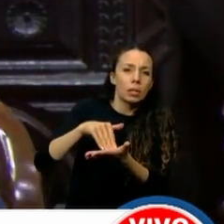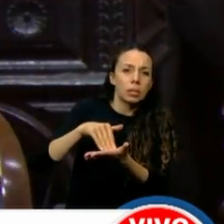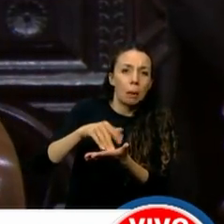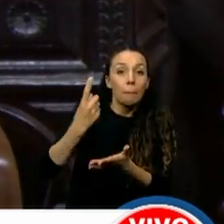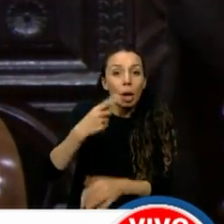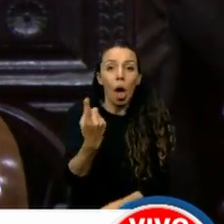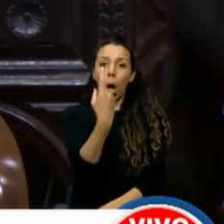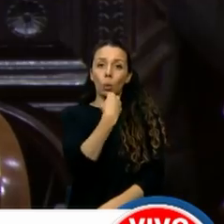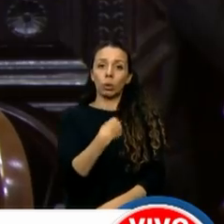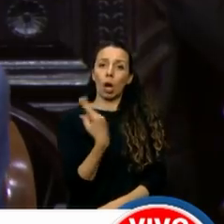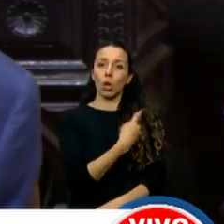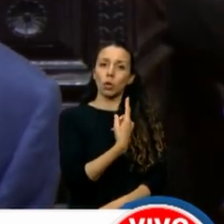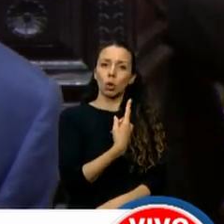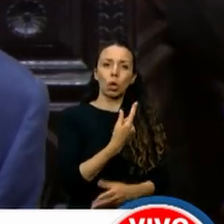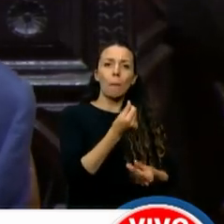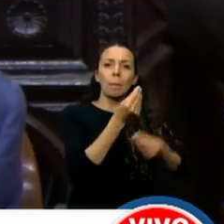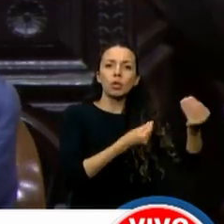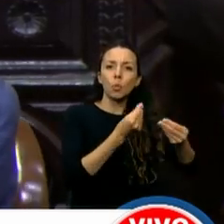la verdad